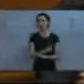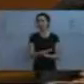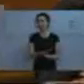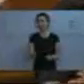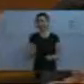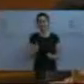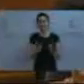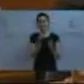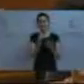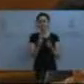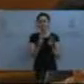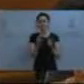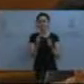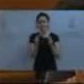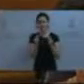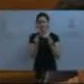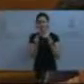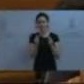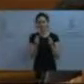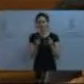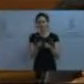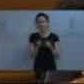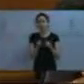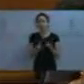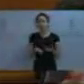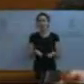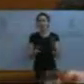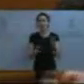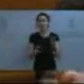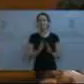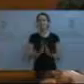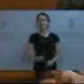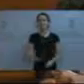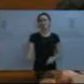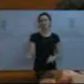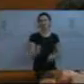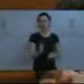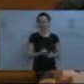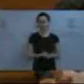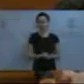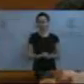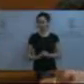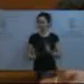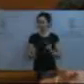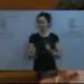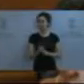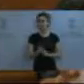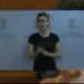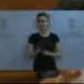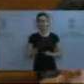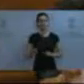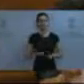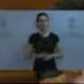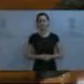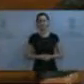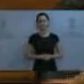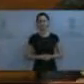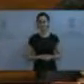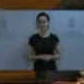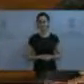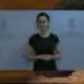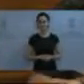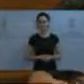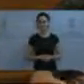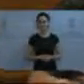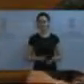Covadonga, alivian, pero no son suficientes, no solucionan. Y